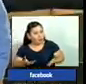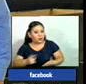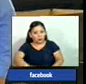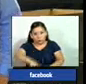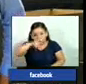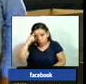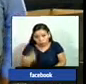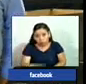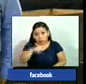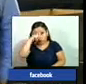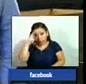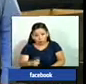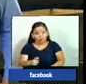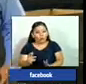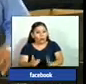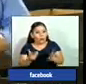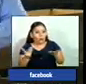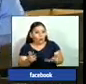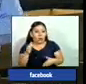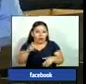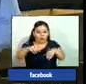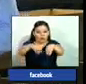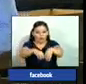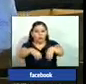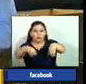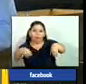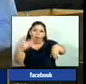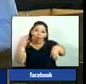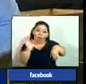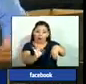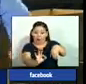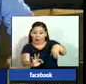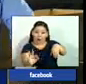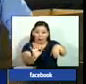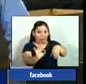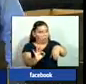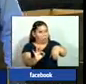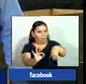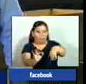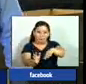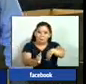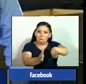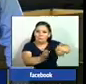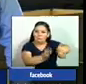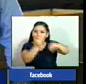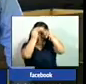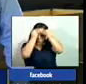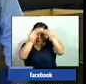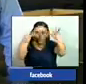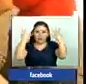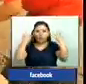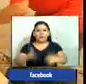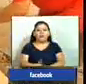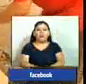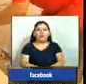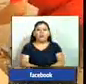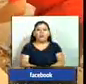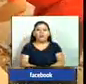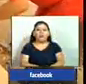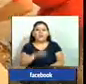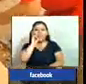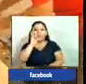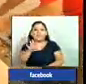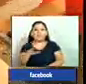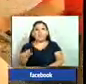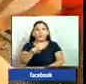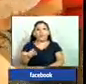vapor por el momento los ataúdes exclusivos han quedado en el olvido les dicen los